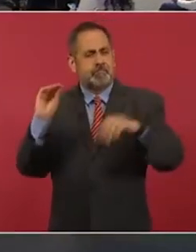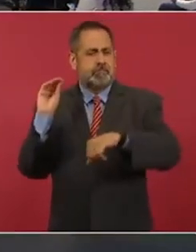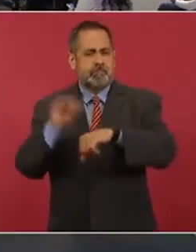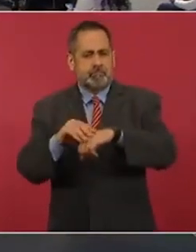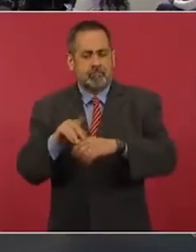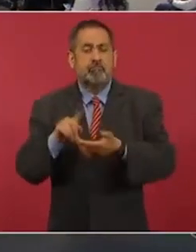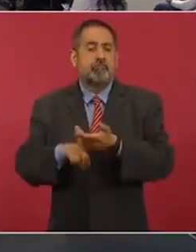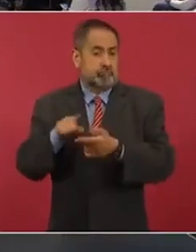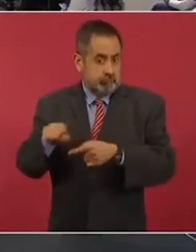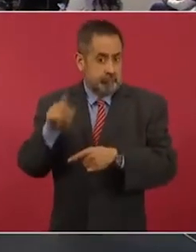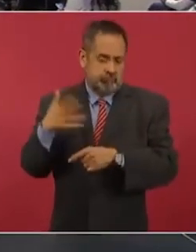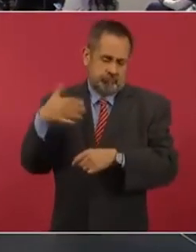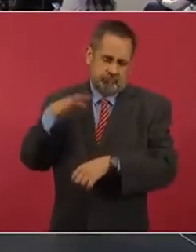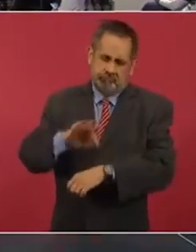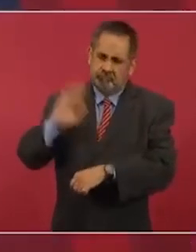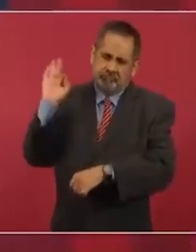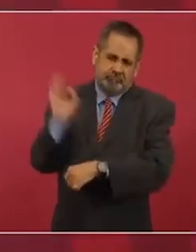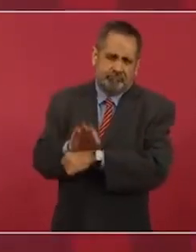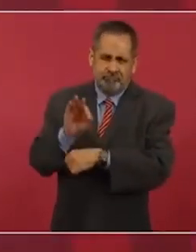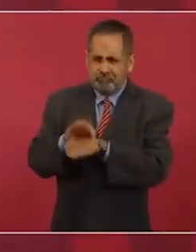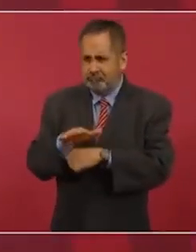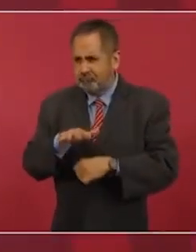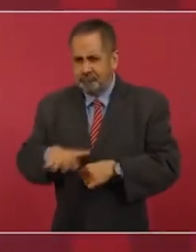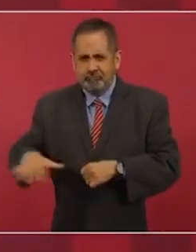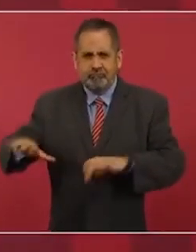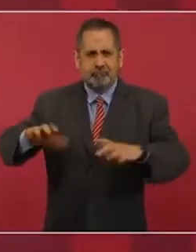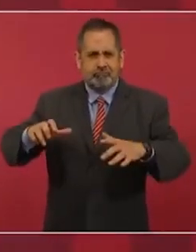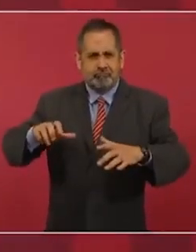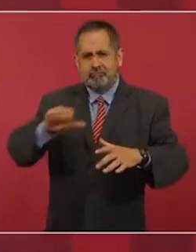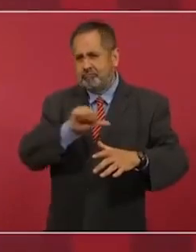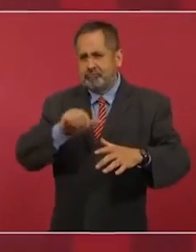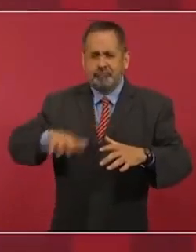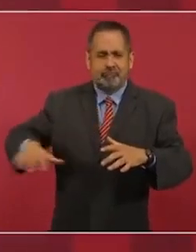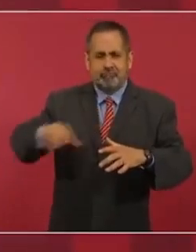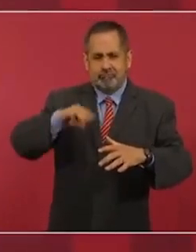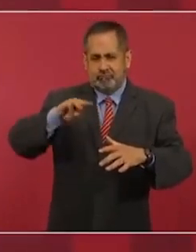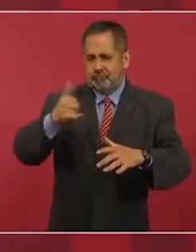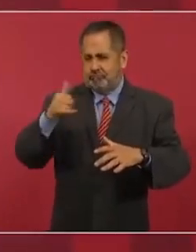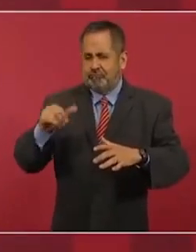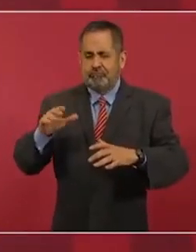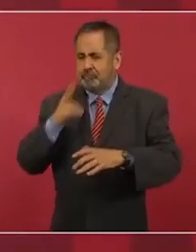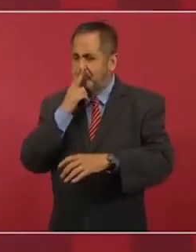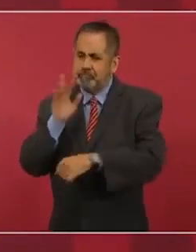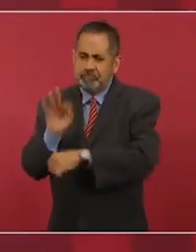que defendió a los mayas en contra